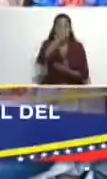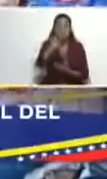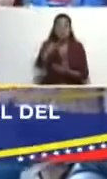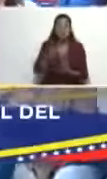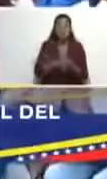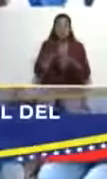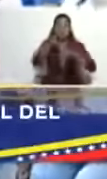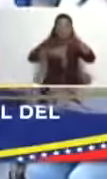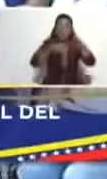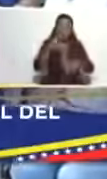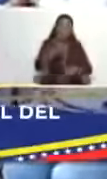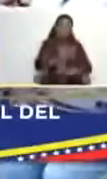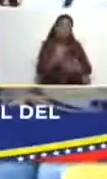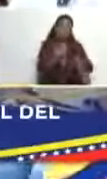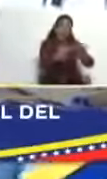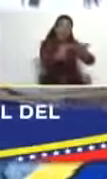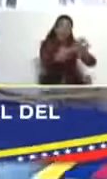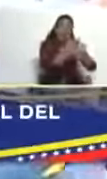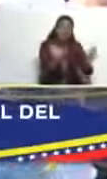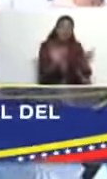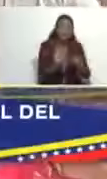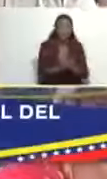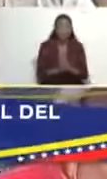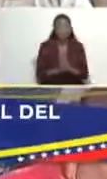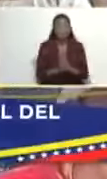el metro, ya lo dije,